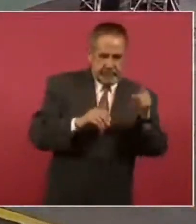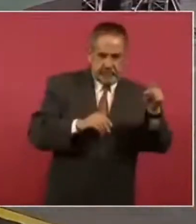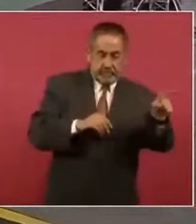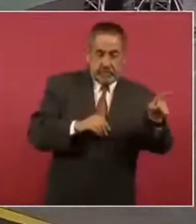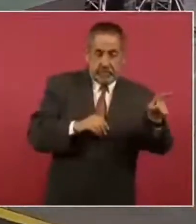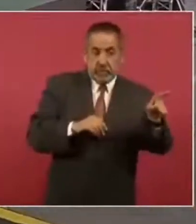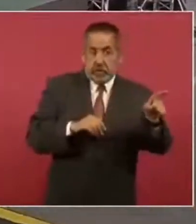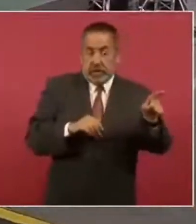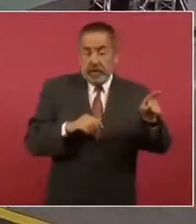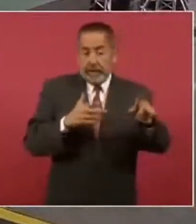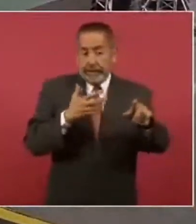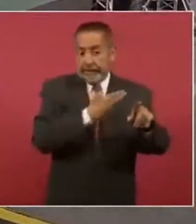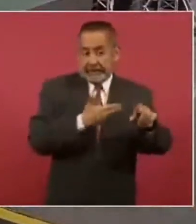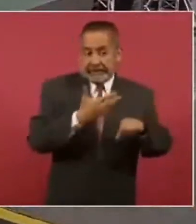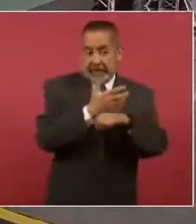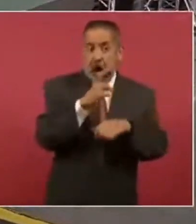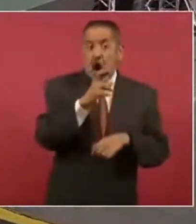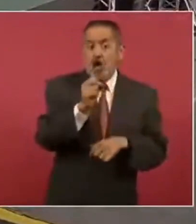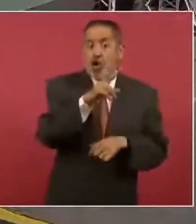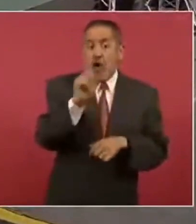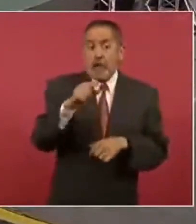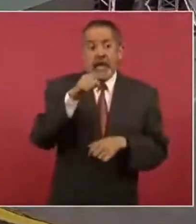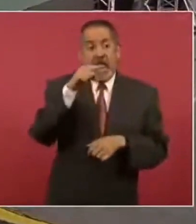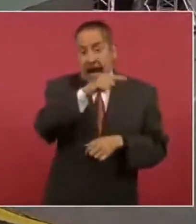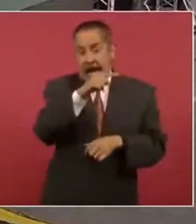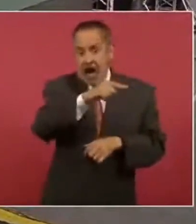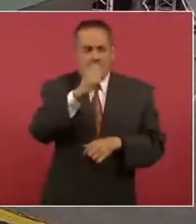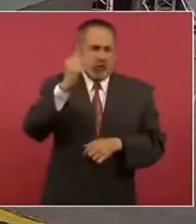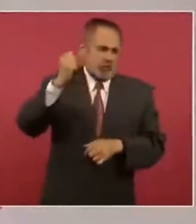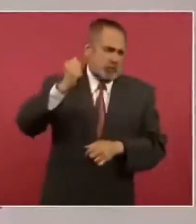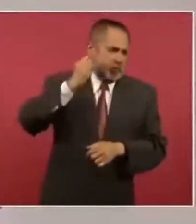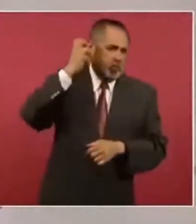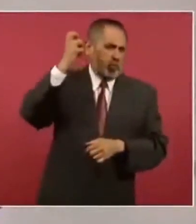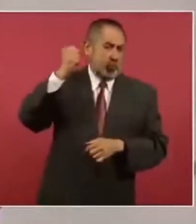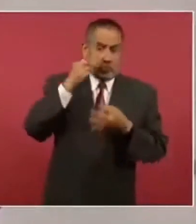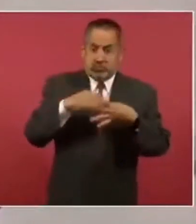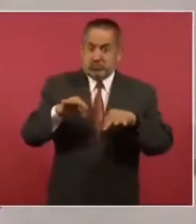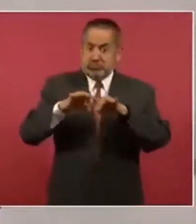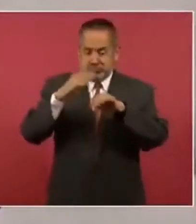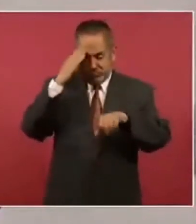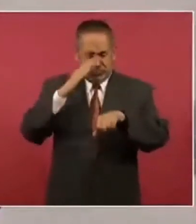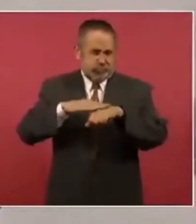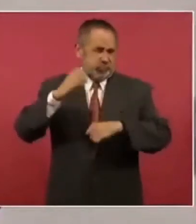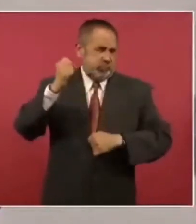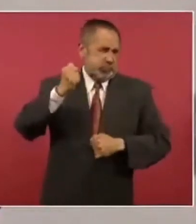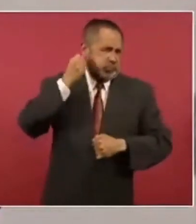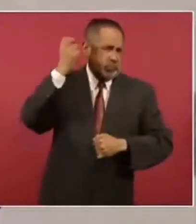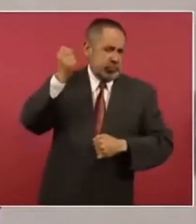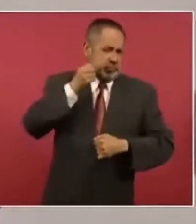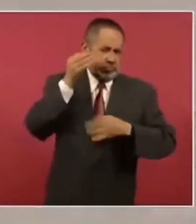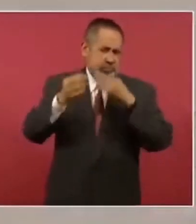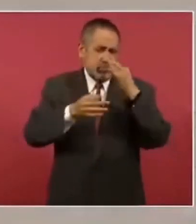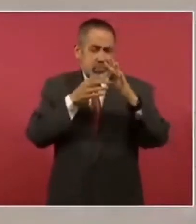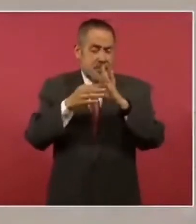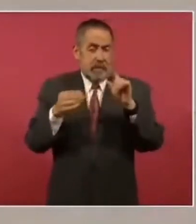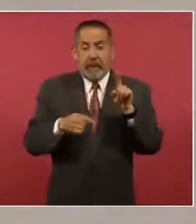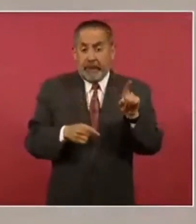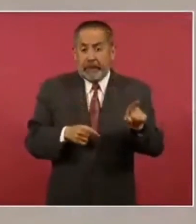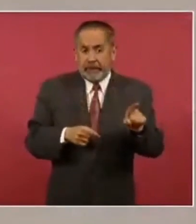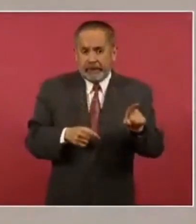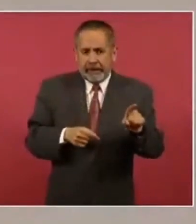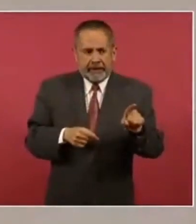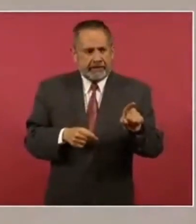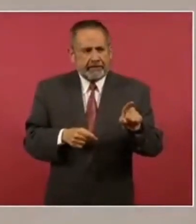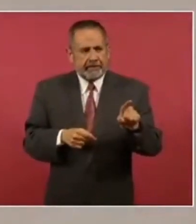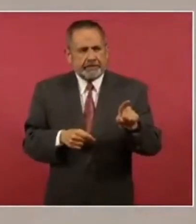recordemos que en un discurso memorable, es el antecedente